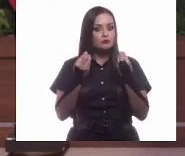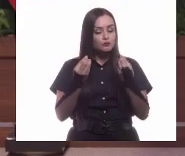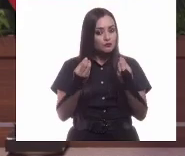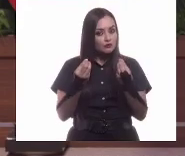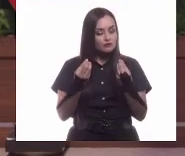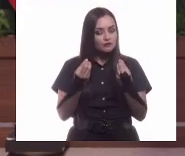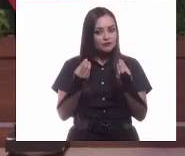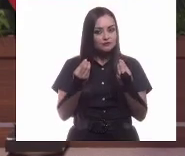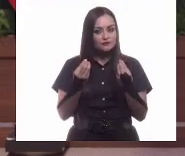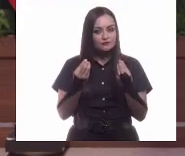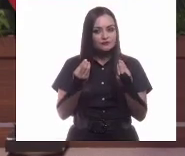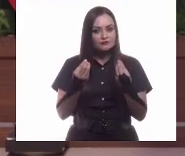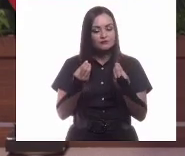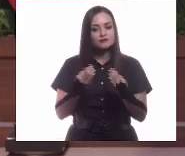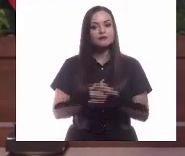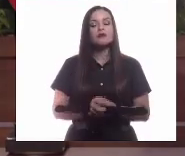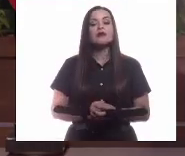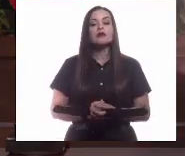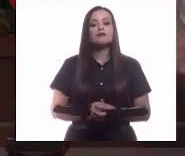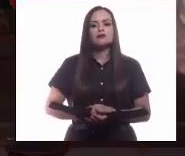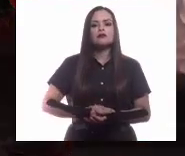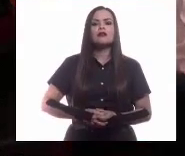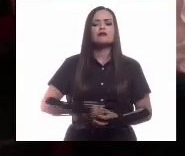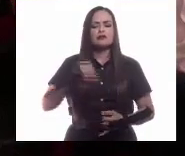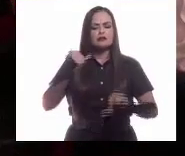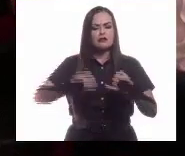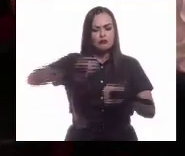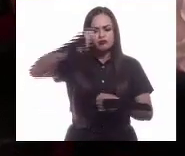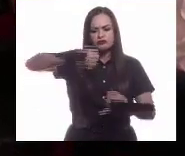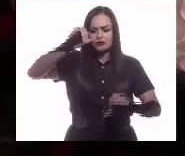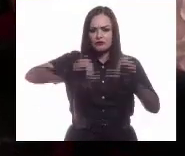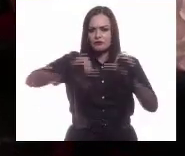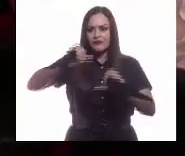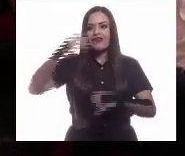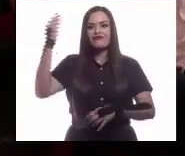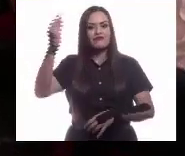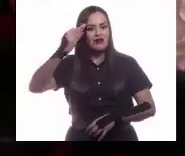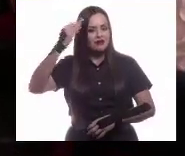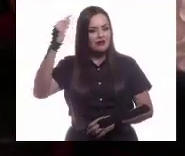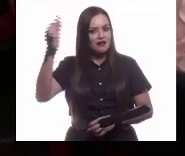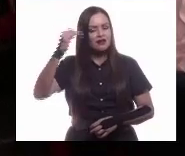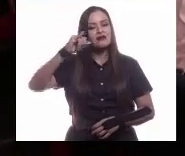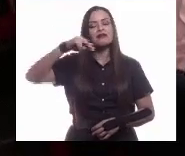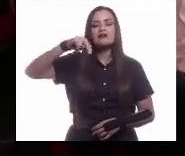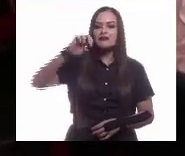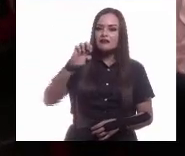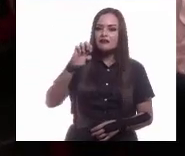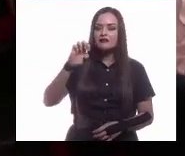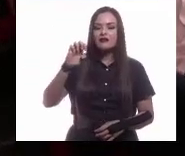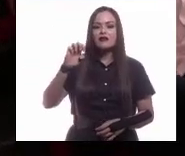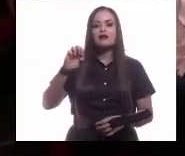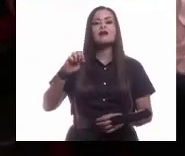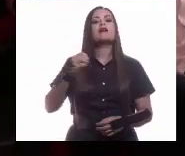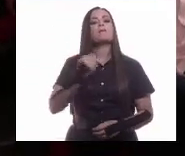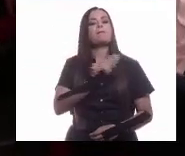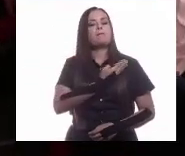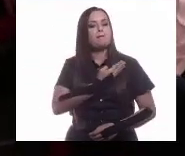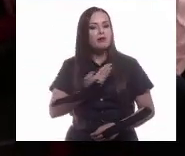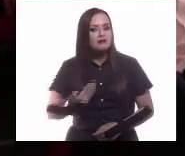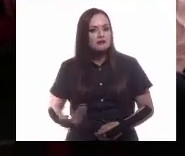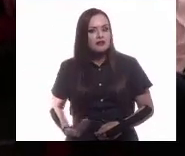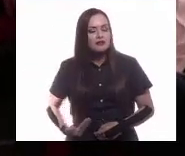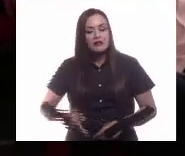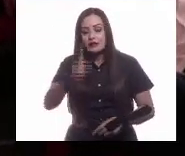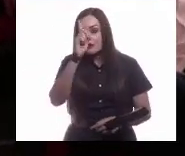que integran los tribunales federal de justicia administrativa, electoral, así como a los presidentes y